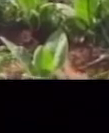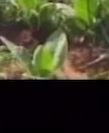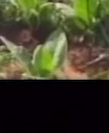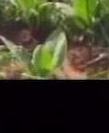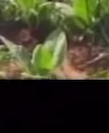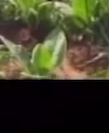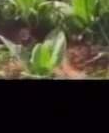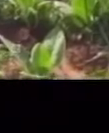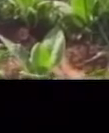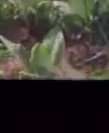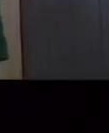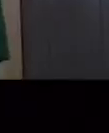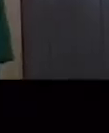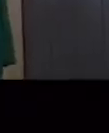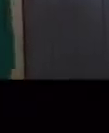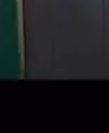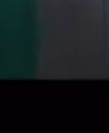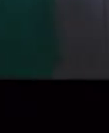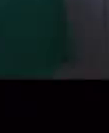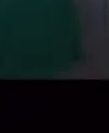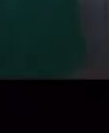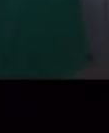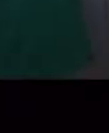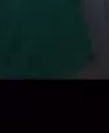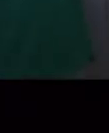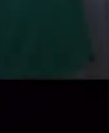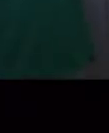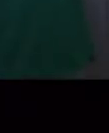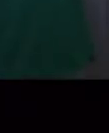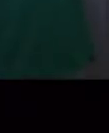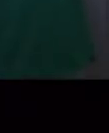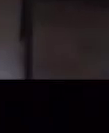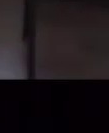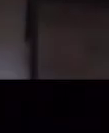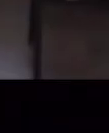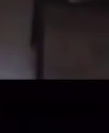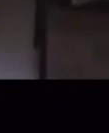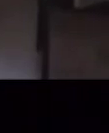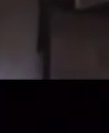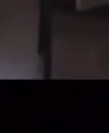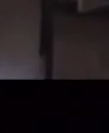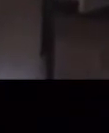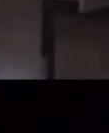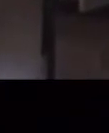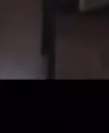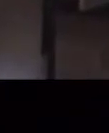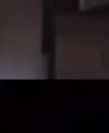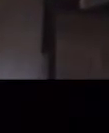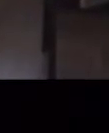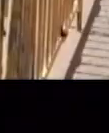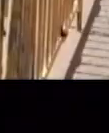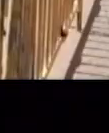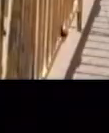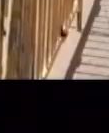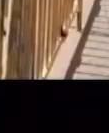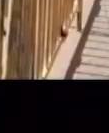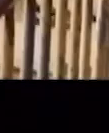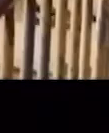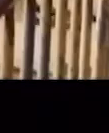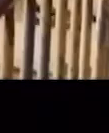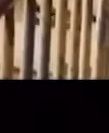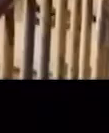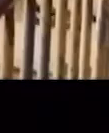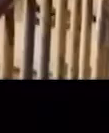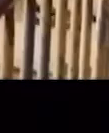yo vengo a ofrecer mi corazón. No será tan fácil, ya